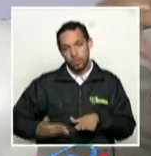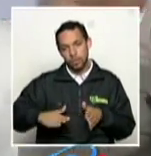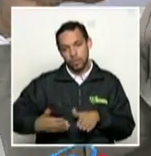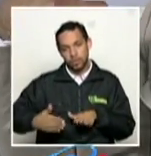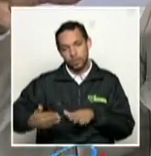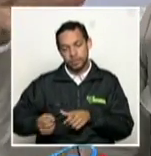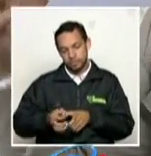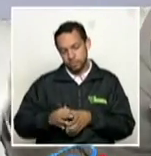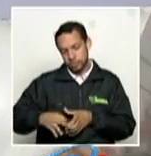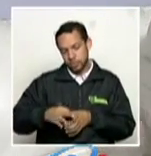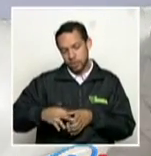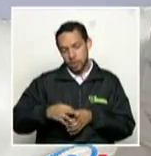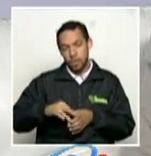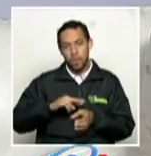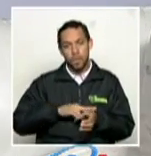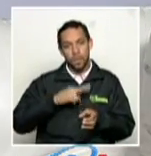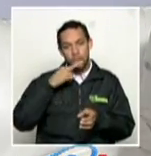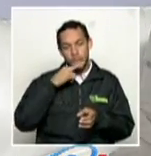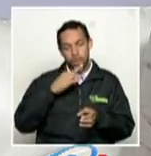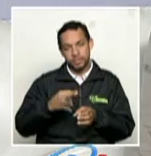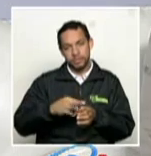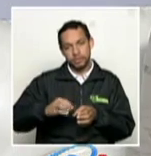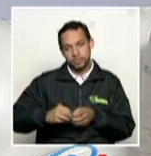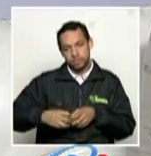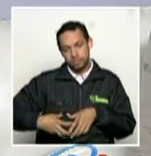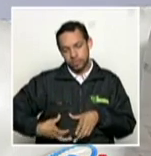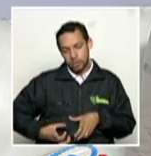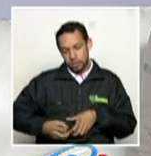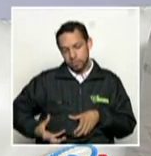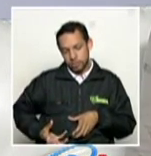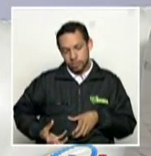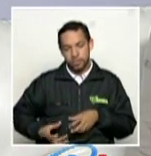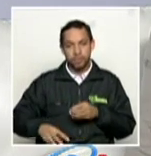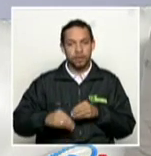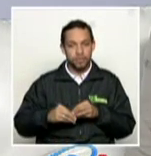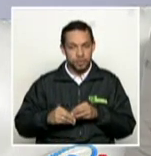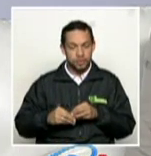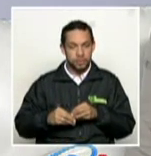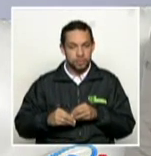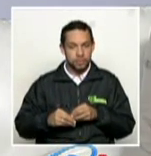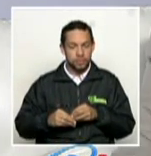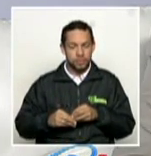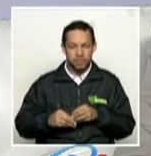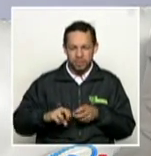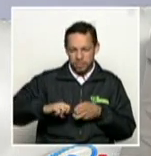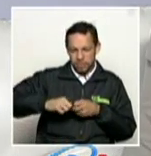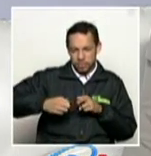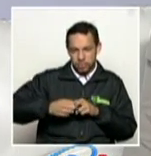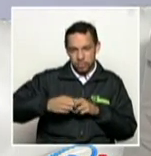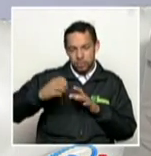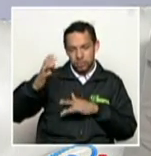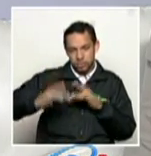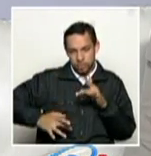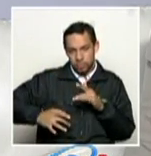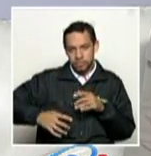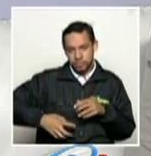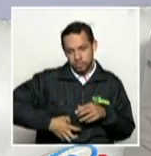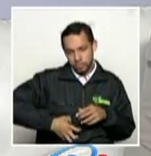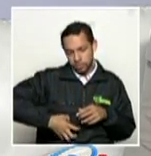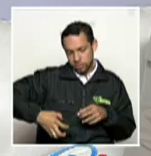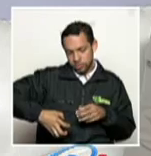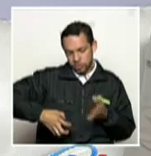se creció el cementerio, pues se creció el vaso. Pues cuando el defecto está también en el vaso, hay que